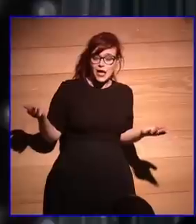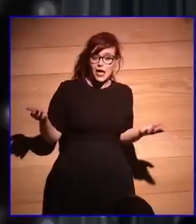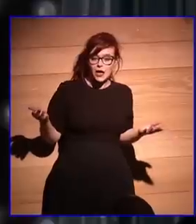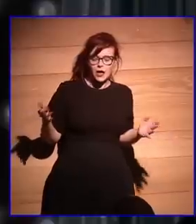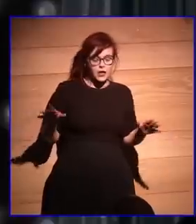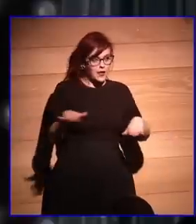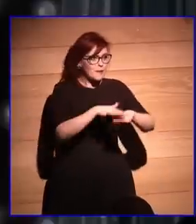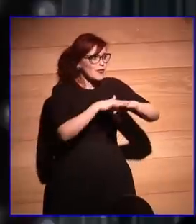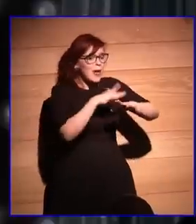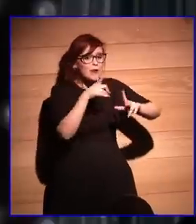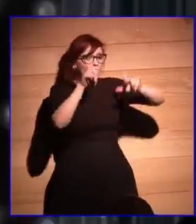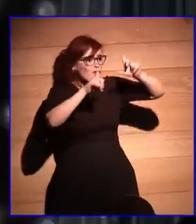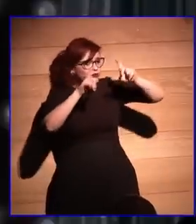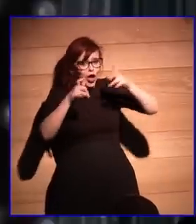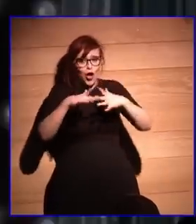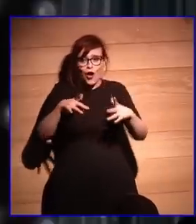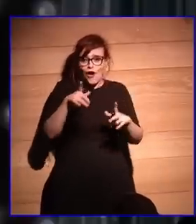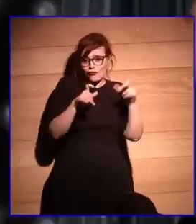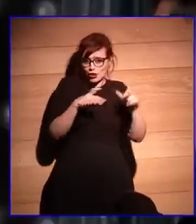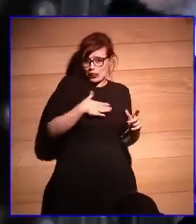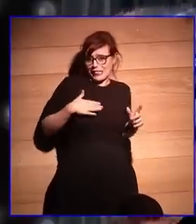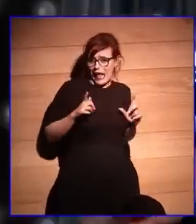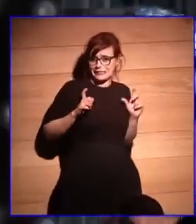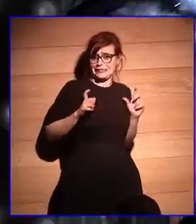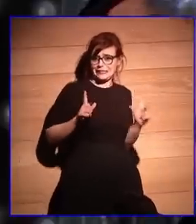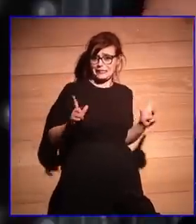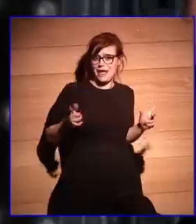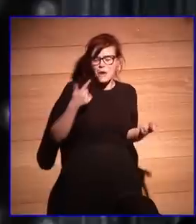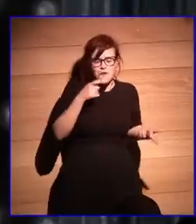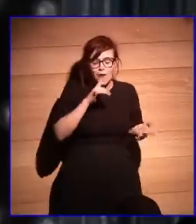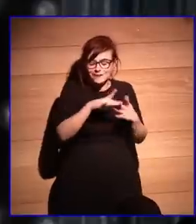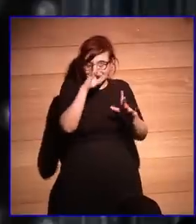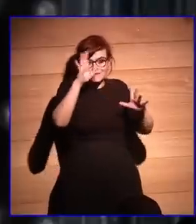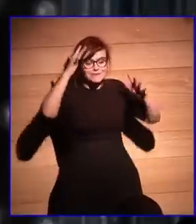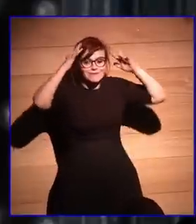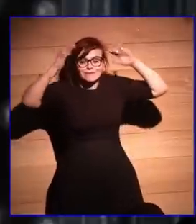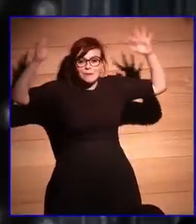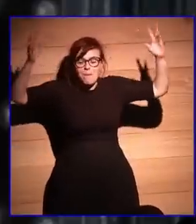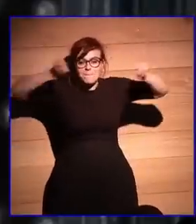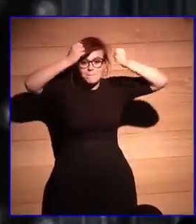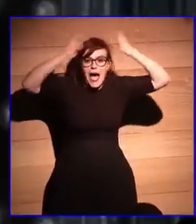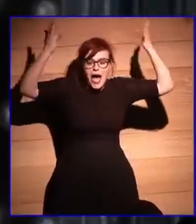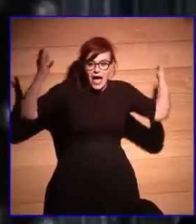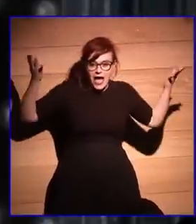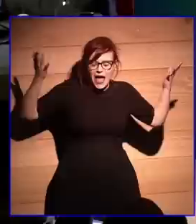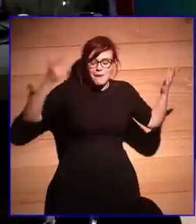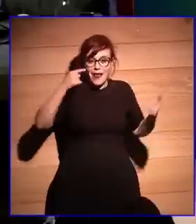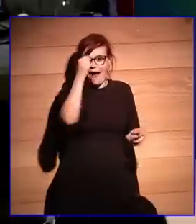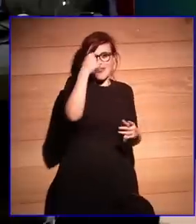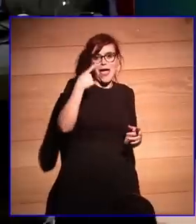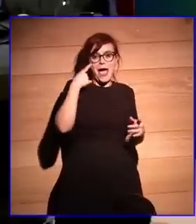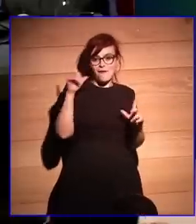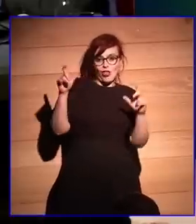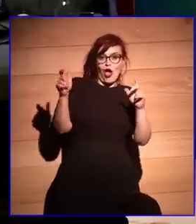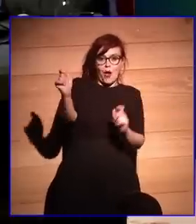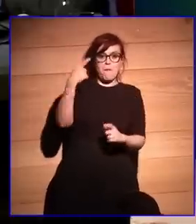sus... Pero perdona, ¿le mandaba fototetas a Hitler? O sea, es que, de verdad, se me va la cabeza, me va a estallar la cabeza. Ya, pues... Gandhi diciendo,